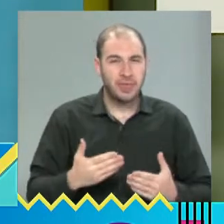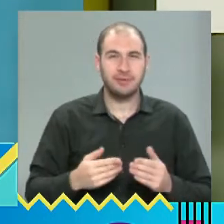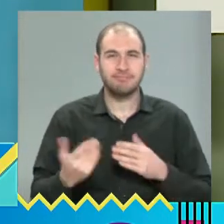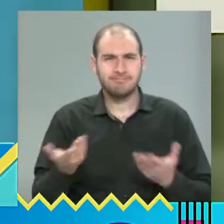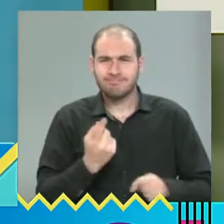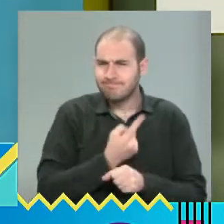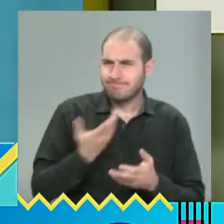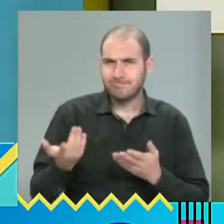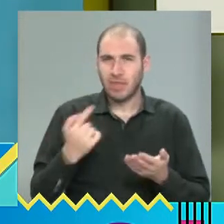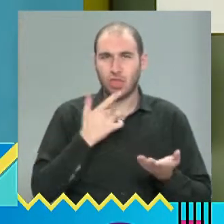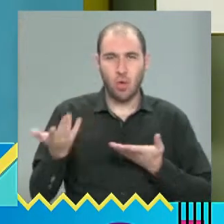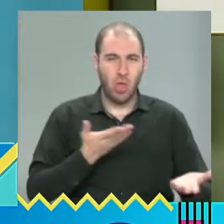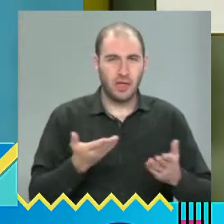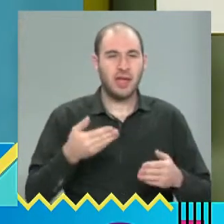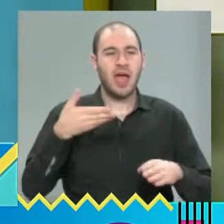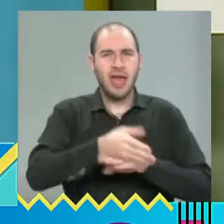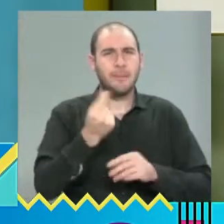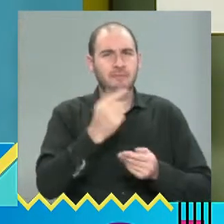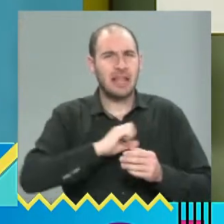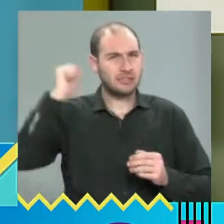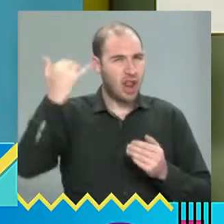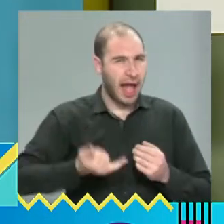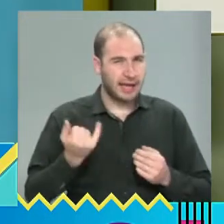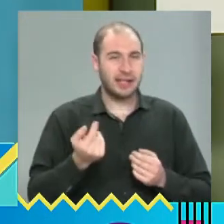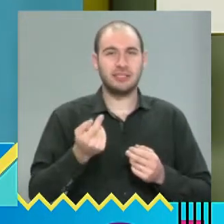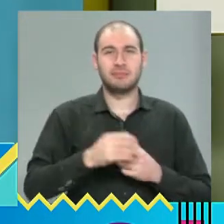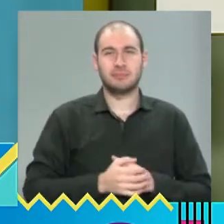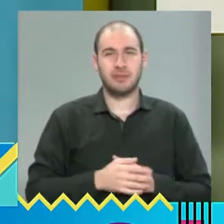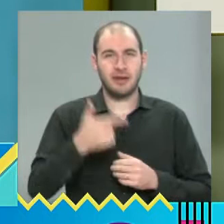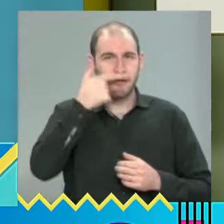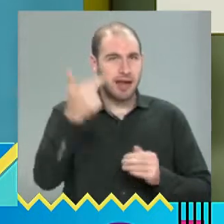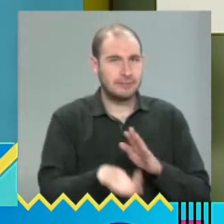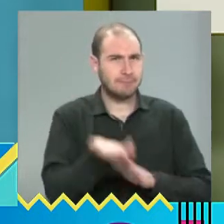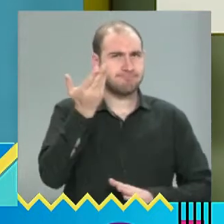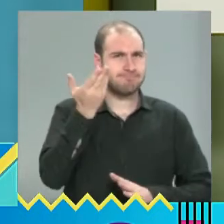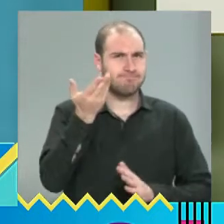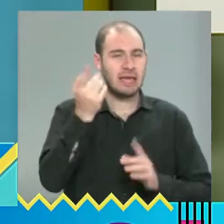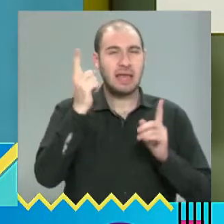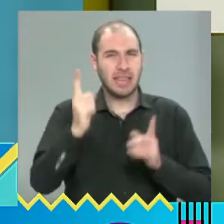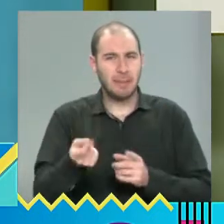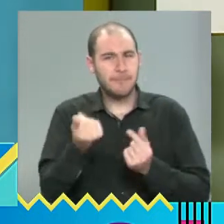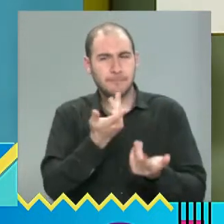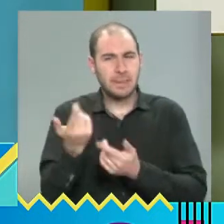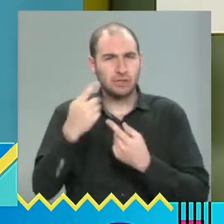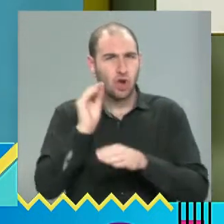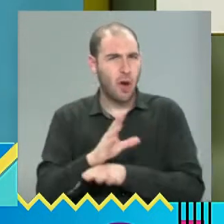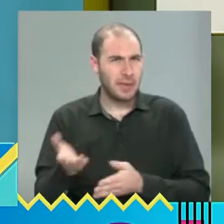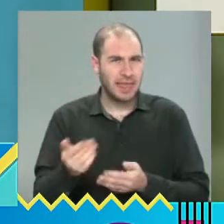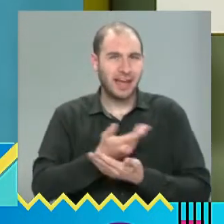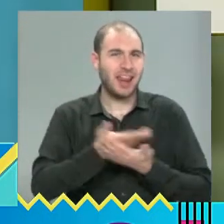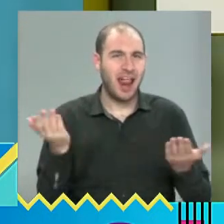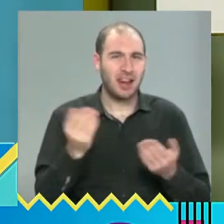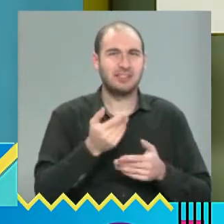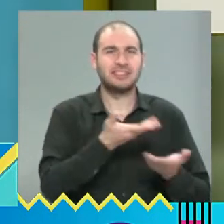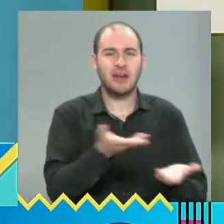Hay mucha incertidumbre. ¿Influye en la inflación? ¿Van a aumentar los combustibles? Por ende también los precios de los alimentos en general,